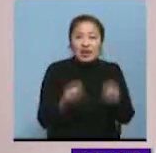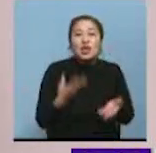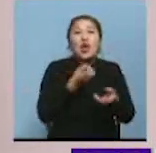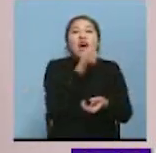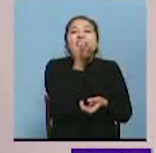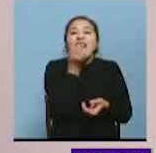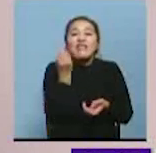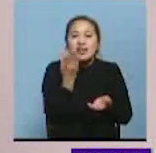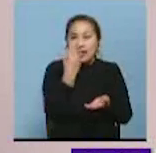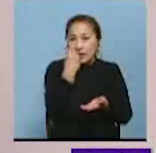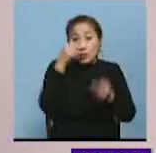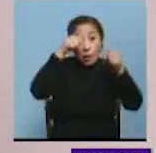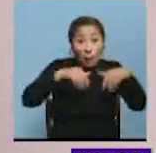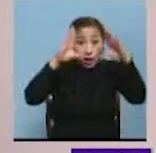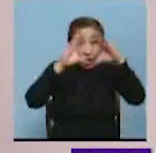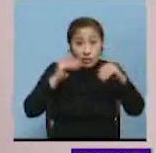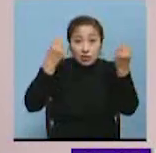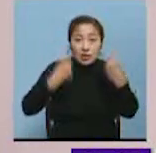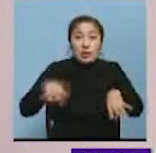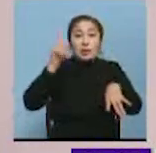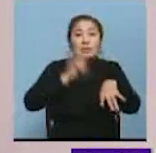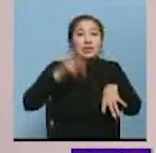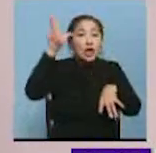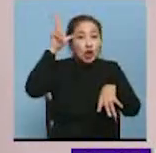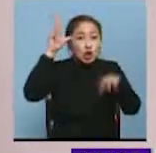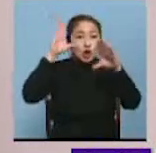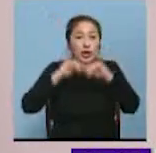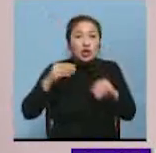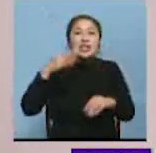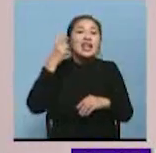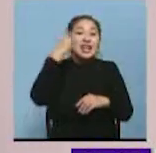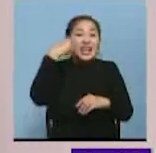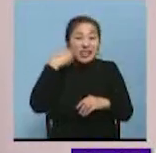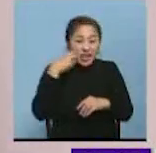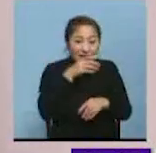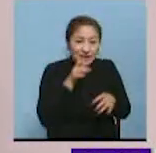Hornitos, esta noche a partir de las 20 horas en la vieja estación.